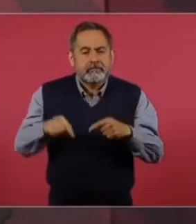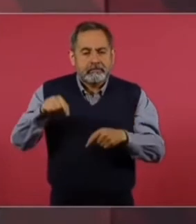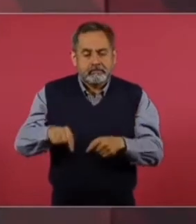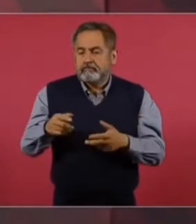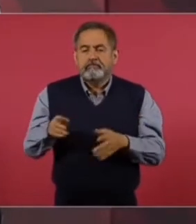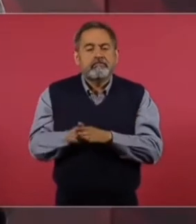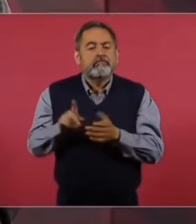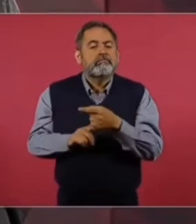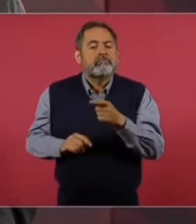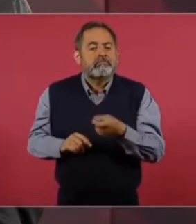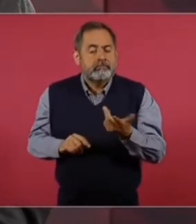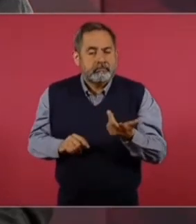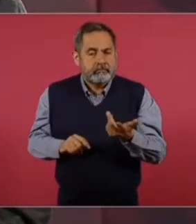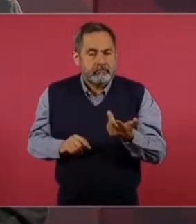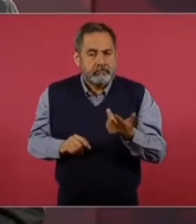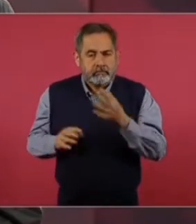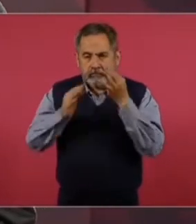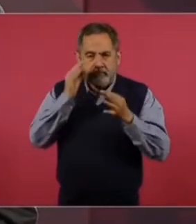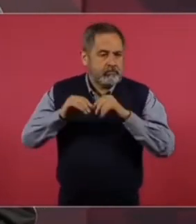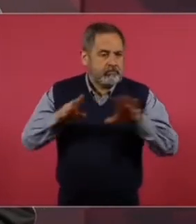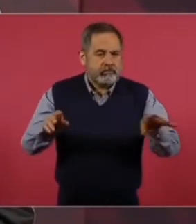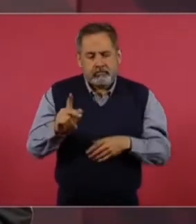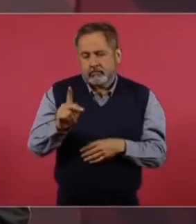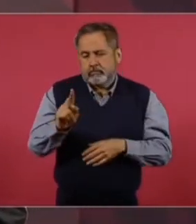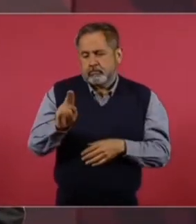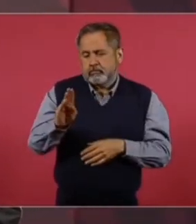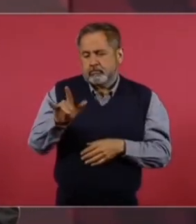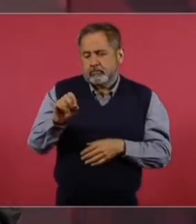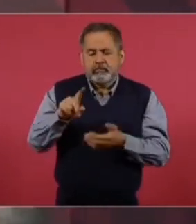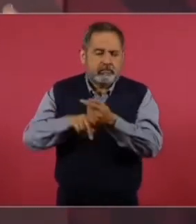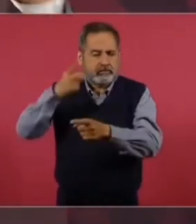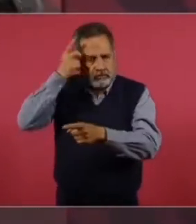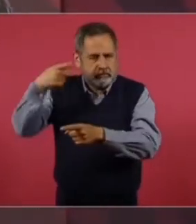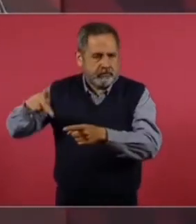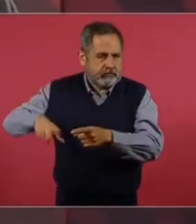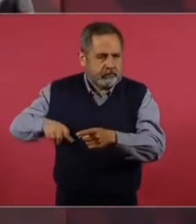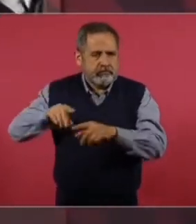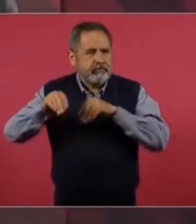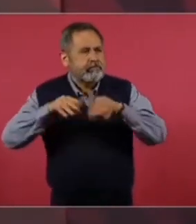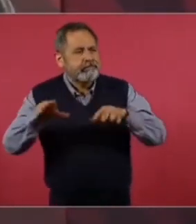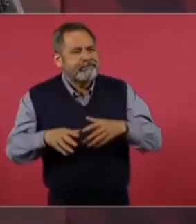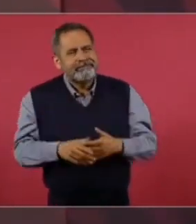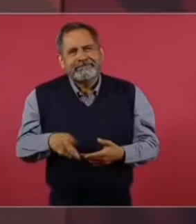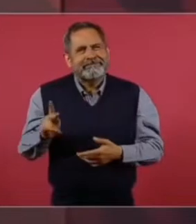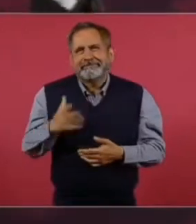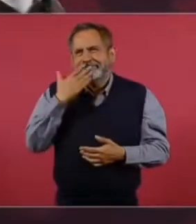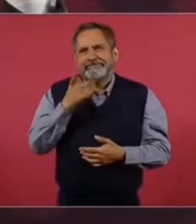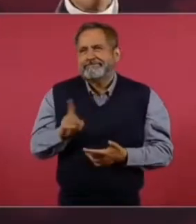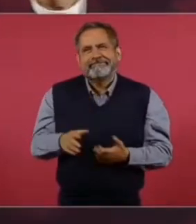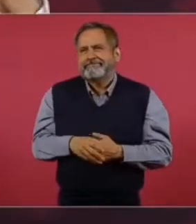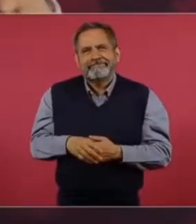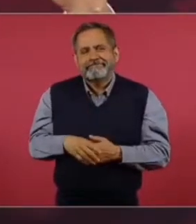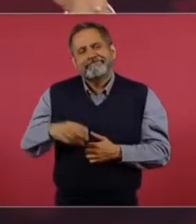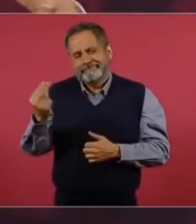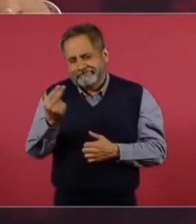manejo de los medios públicos, pero no es igual.